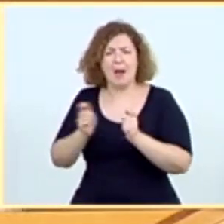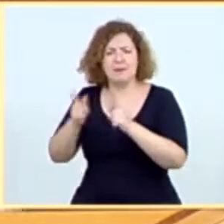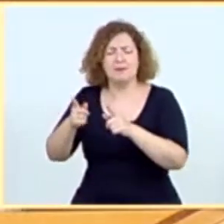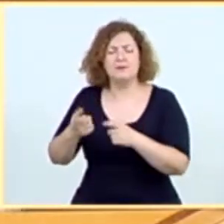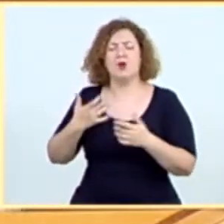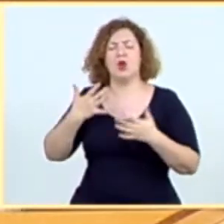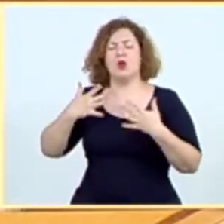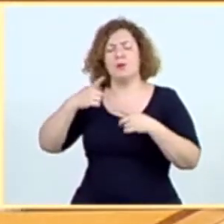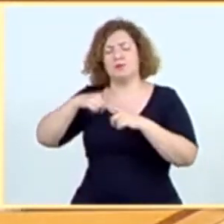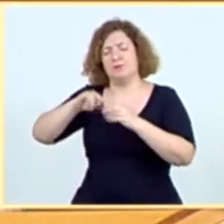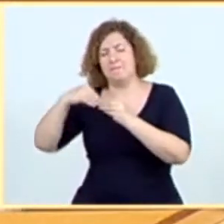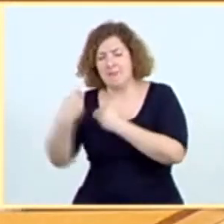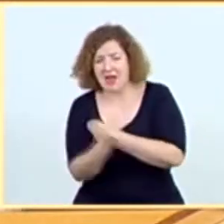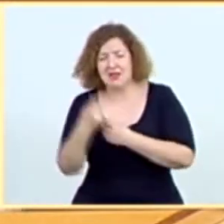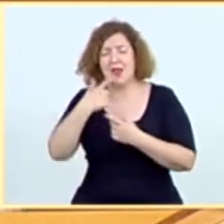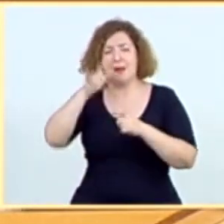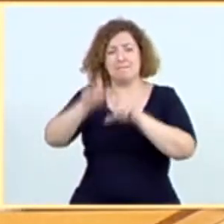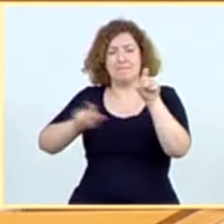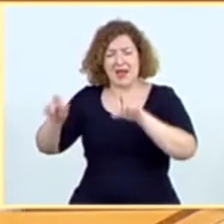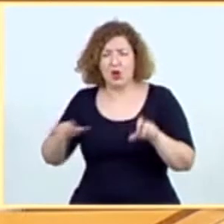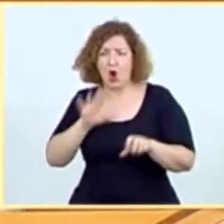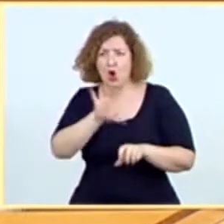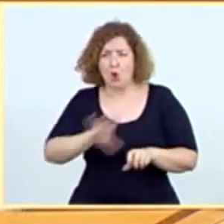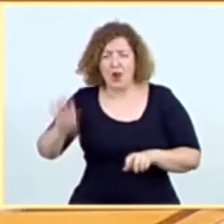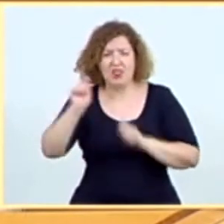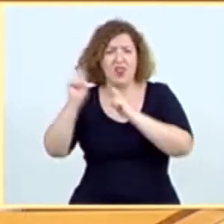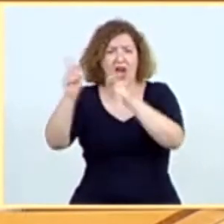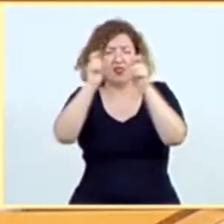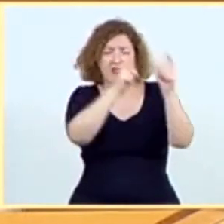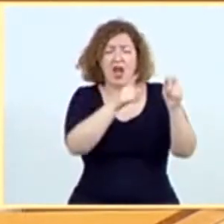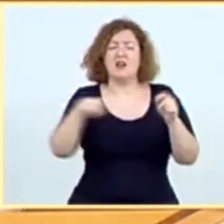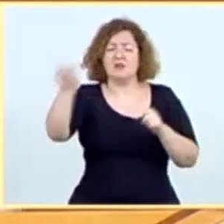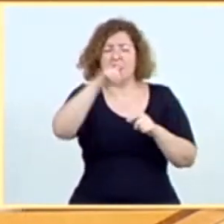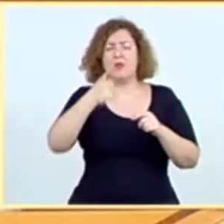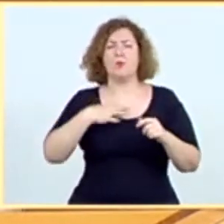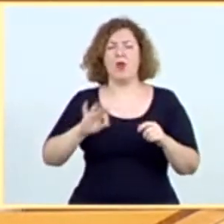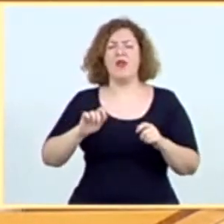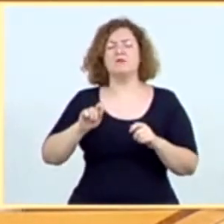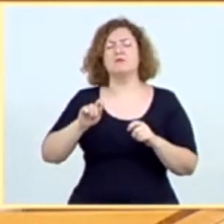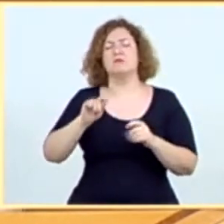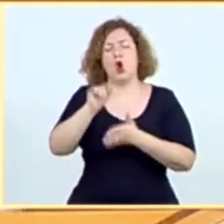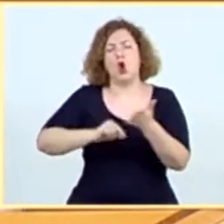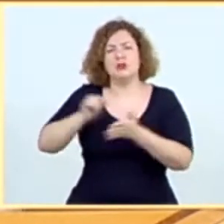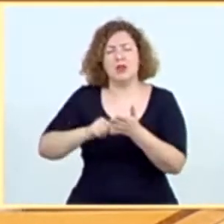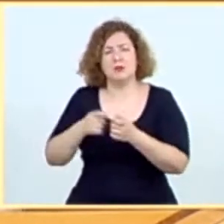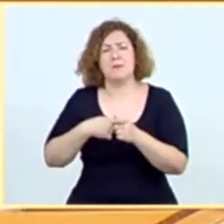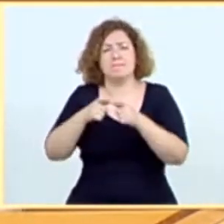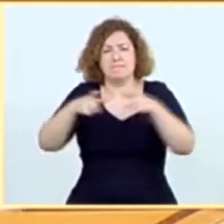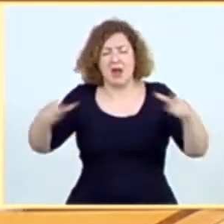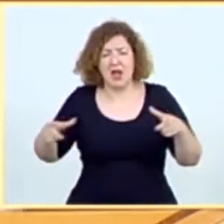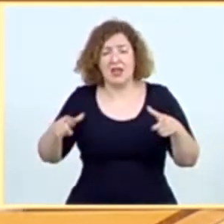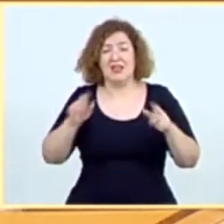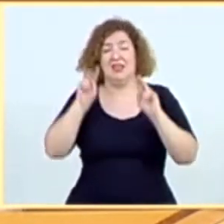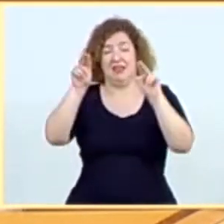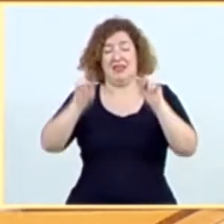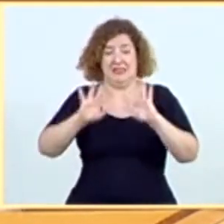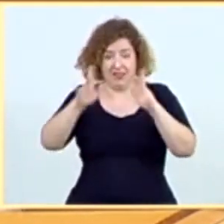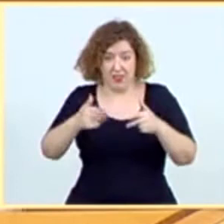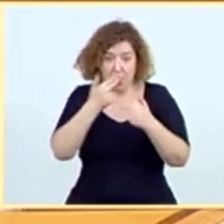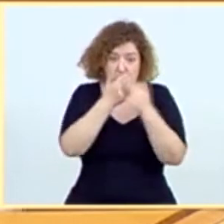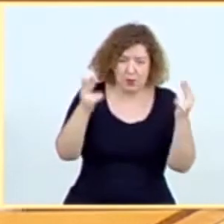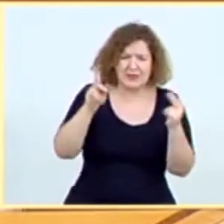las propias comunidades autónomas, dotándolas de autoridad para poder ampliar y contratar personal tanto en residencias públicas como en